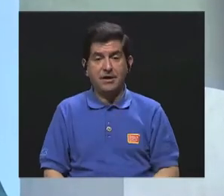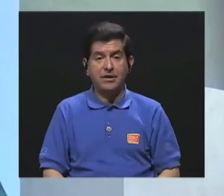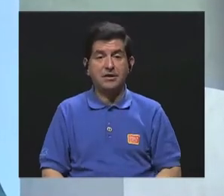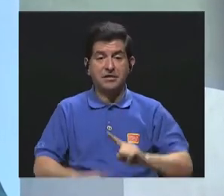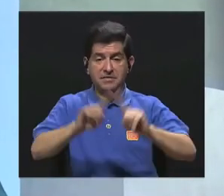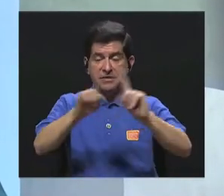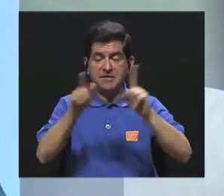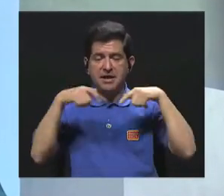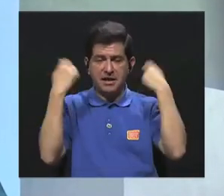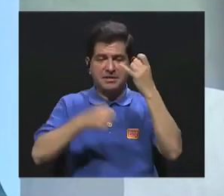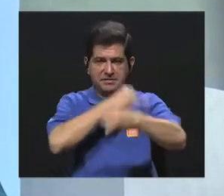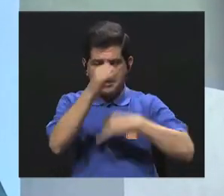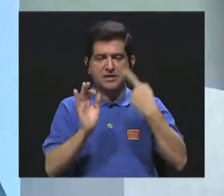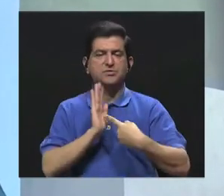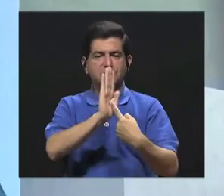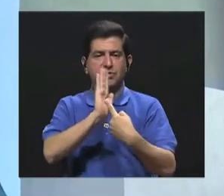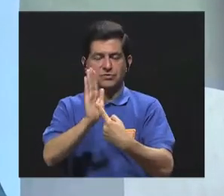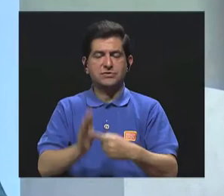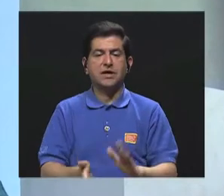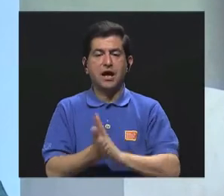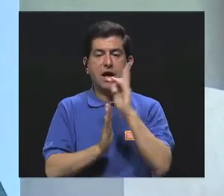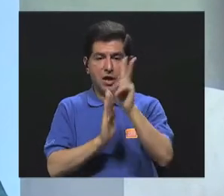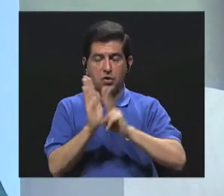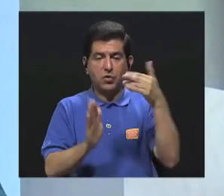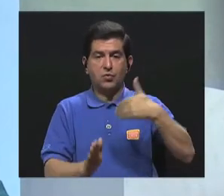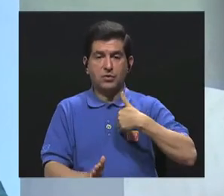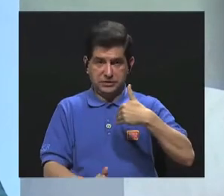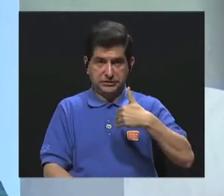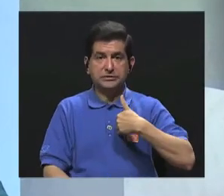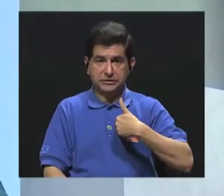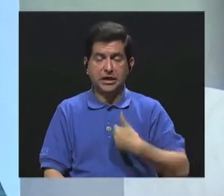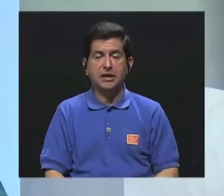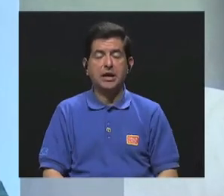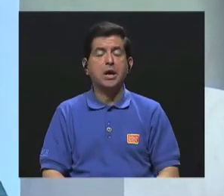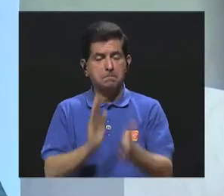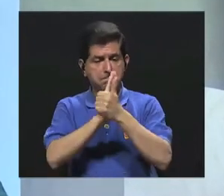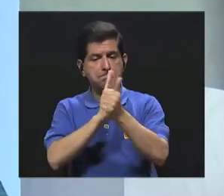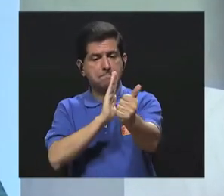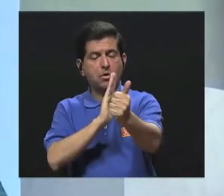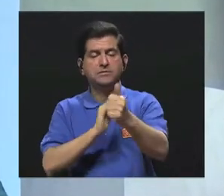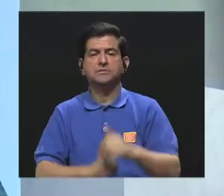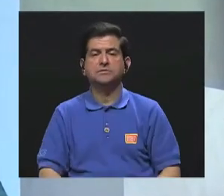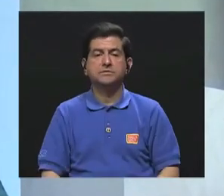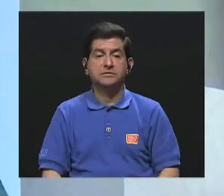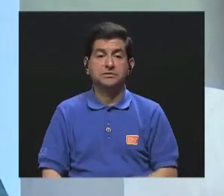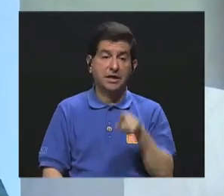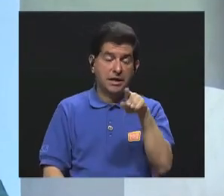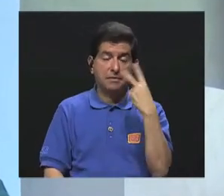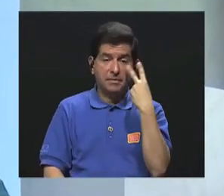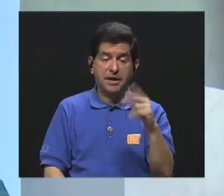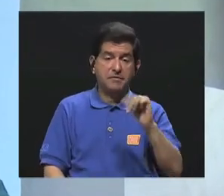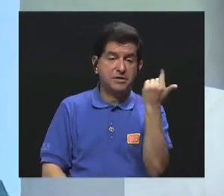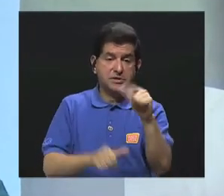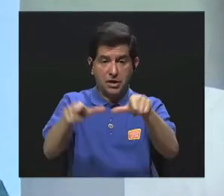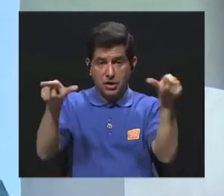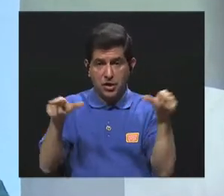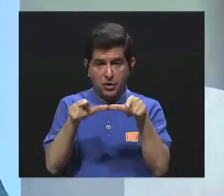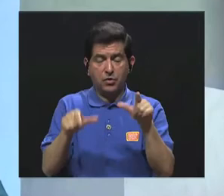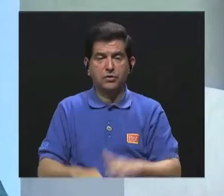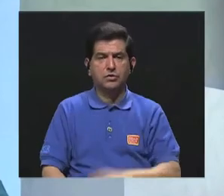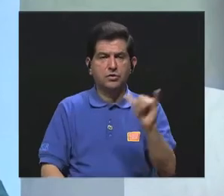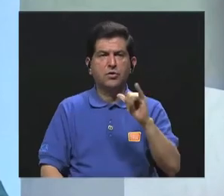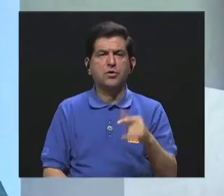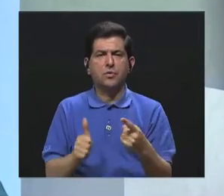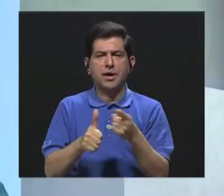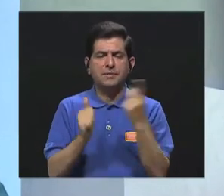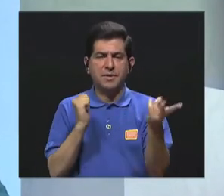festivales internacionales. Yo creo que es un documental que tiene un buen potencial para verse fuera. También queremos hacer un